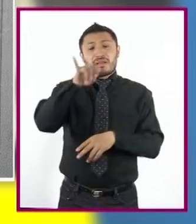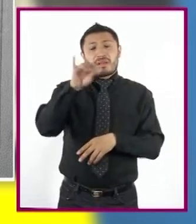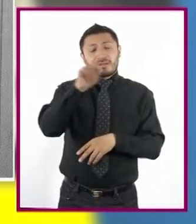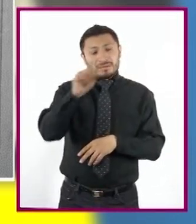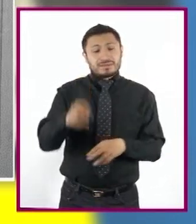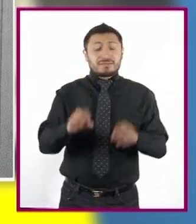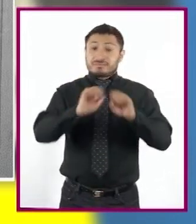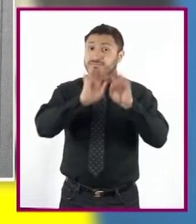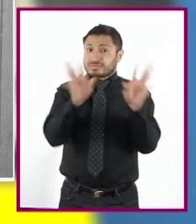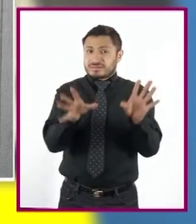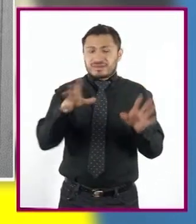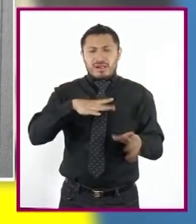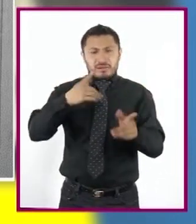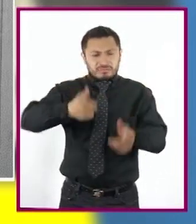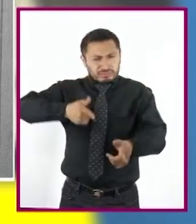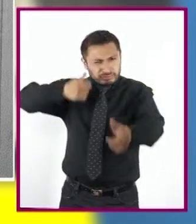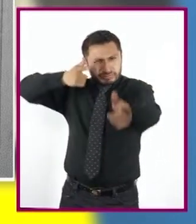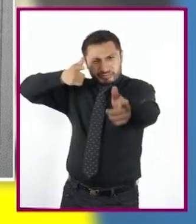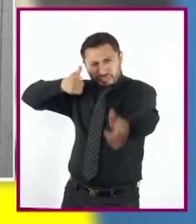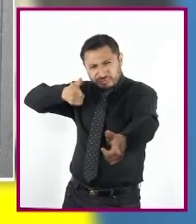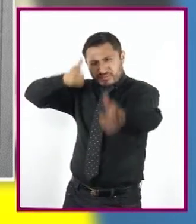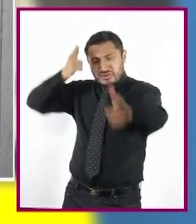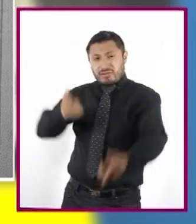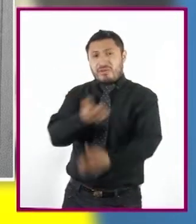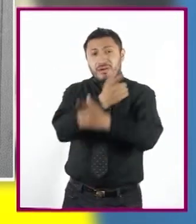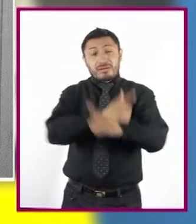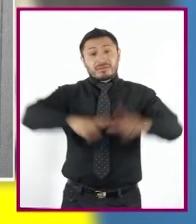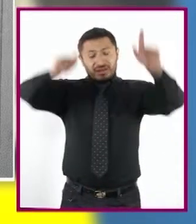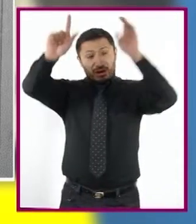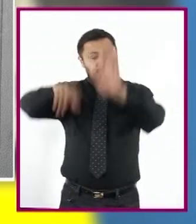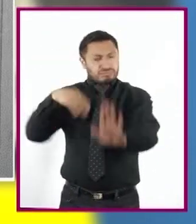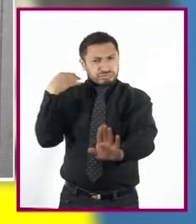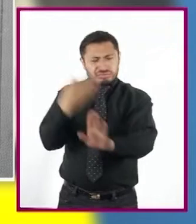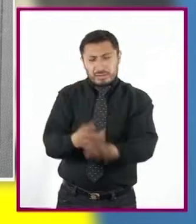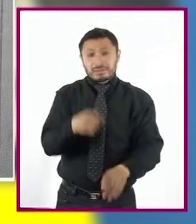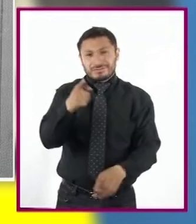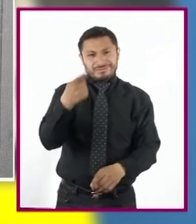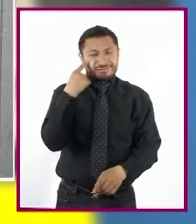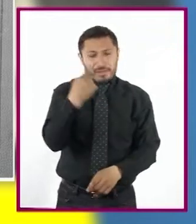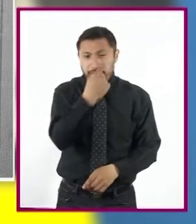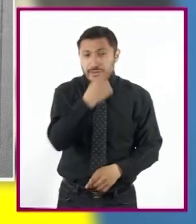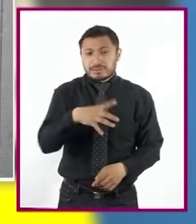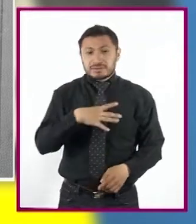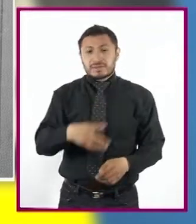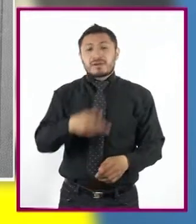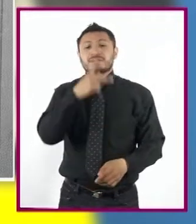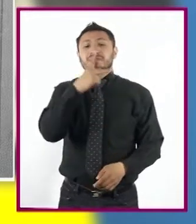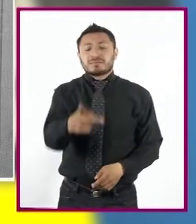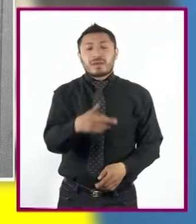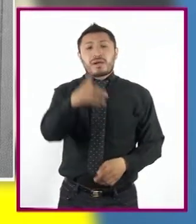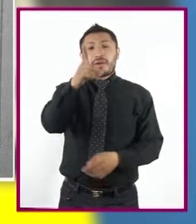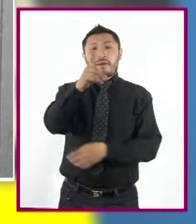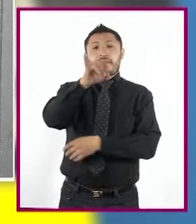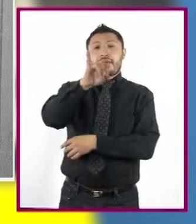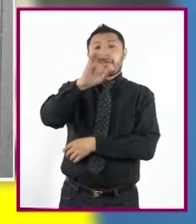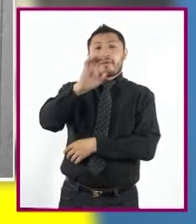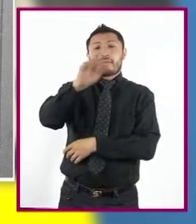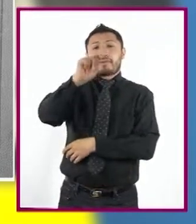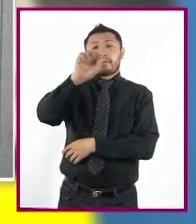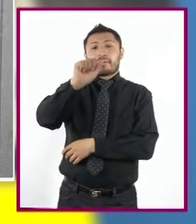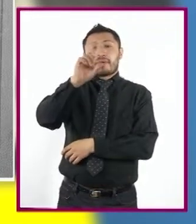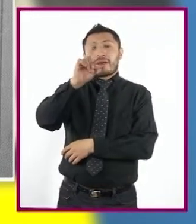clara. Sostiene un rifle y apunta a la libertad. ¿Notan que el arma tiene escrita la palabra dictadura?